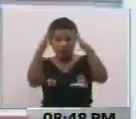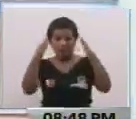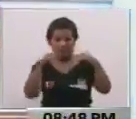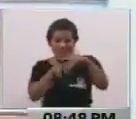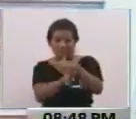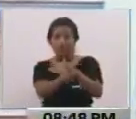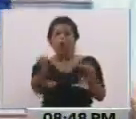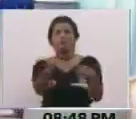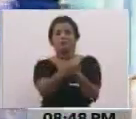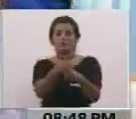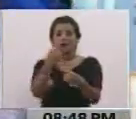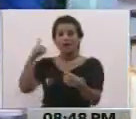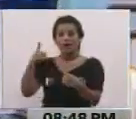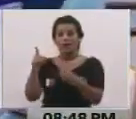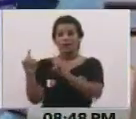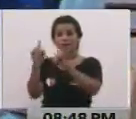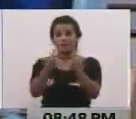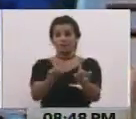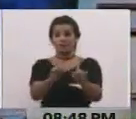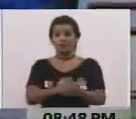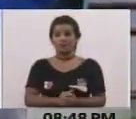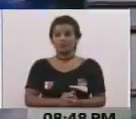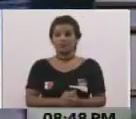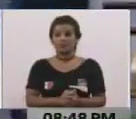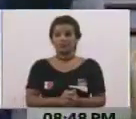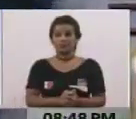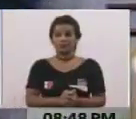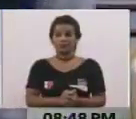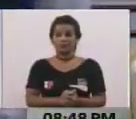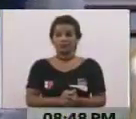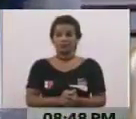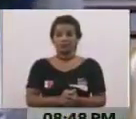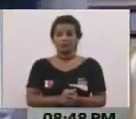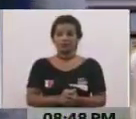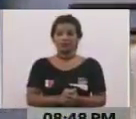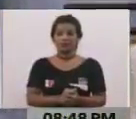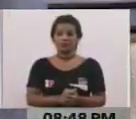Rojas junto al jefe de Estado venezolano.